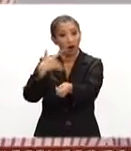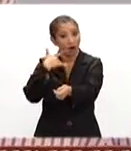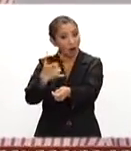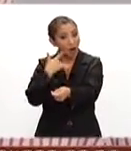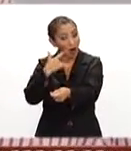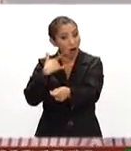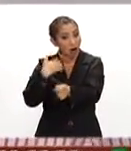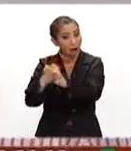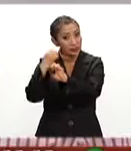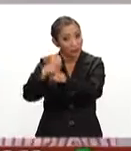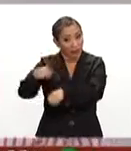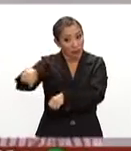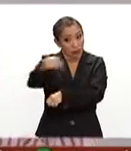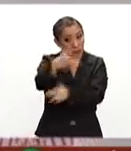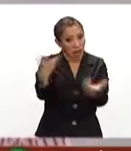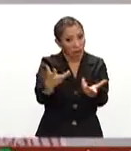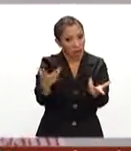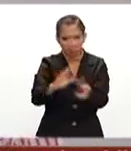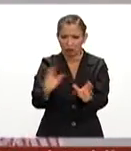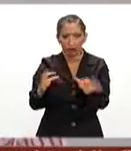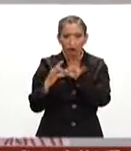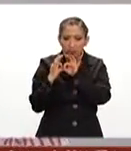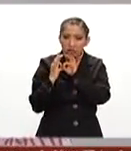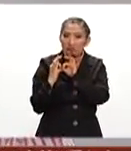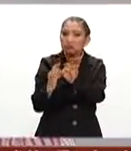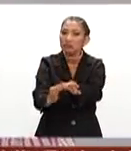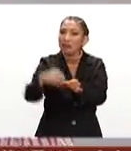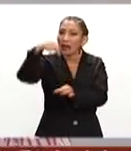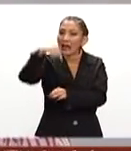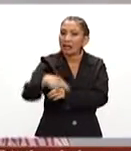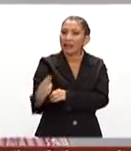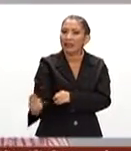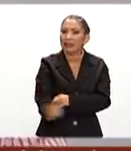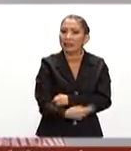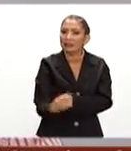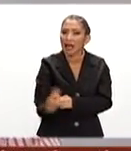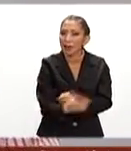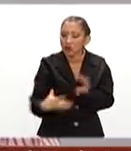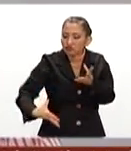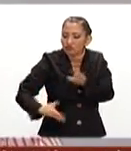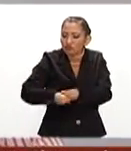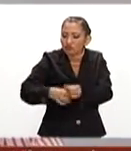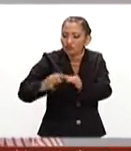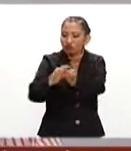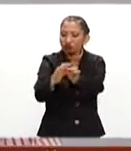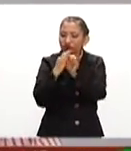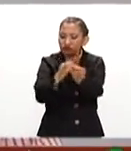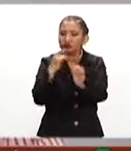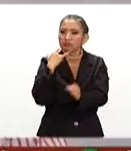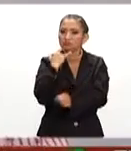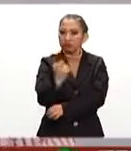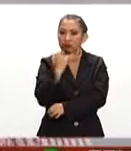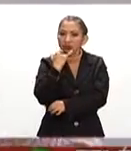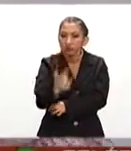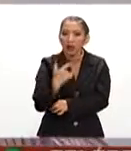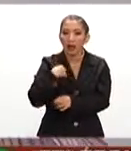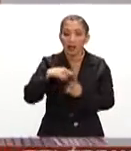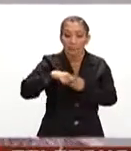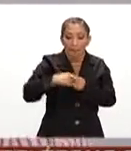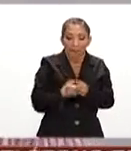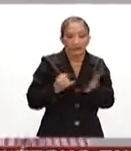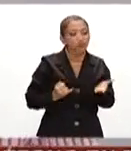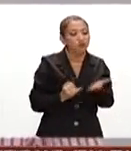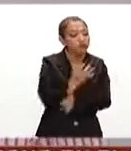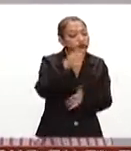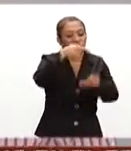esfuerzos que localmente hacen otros gobiernos. Aquí necesitamos sumar tareas, sumar esfuerzos, a partir de